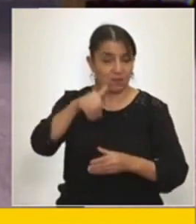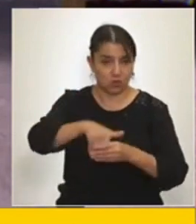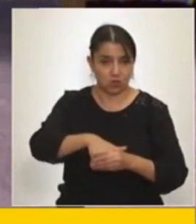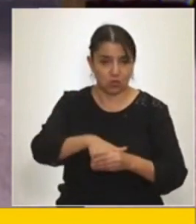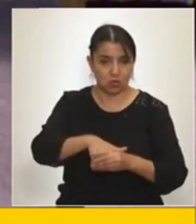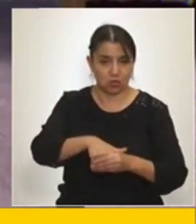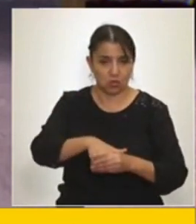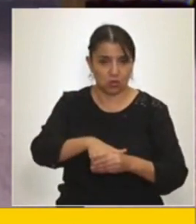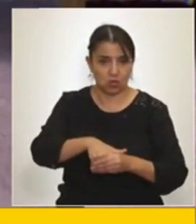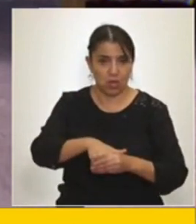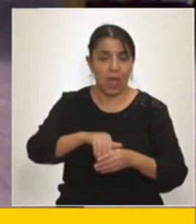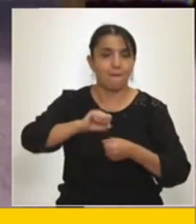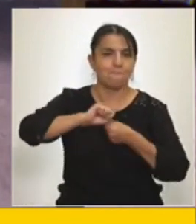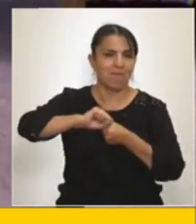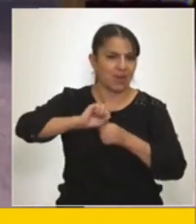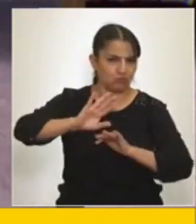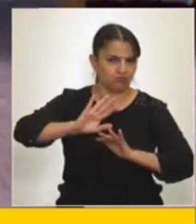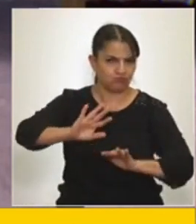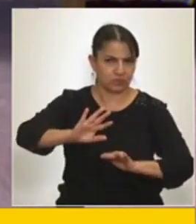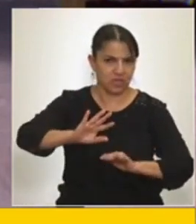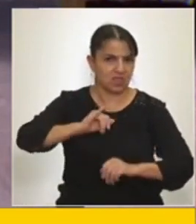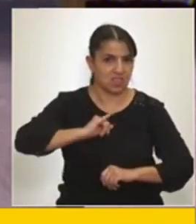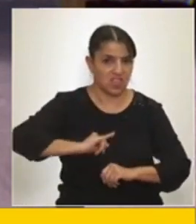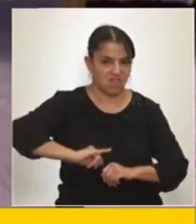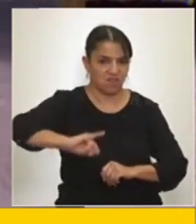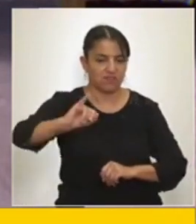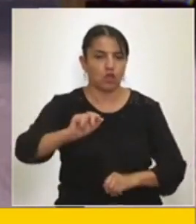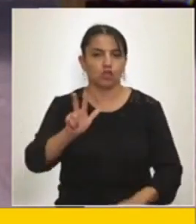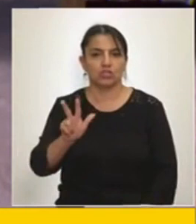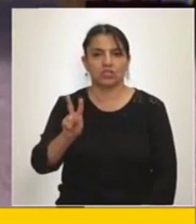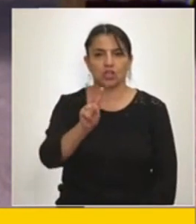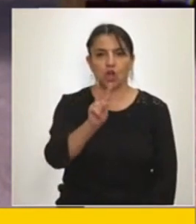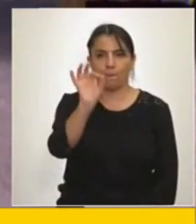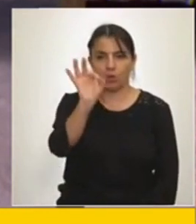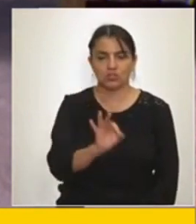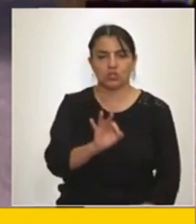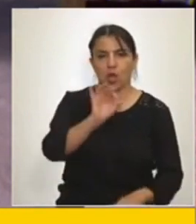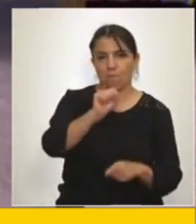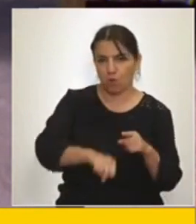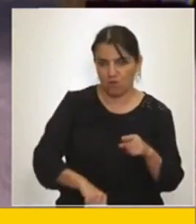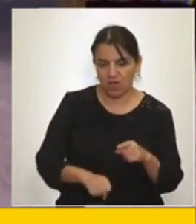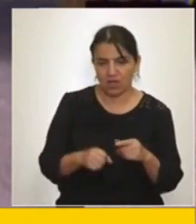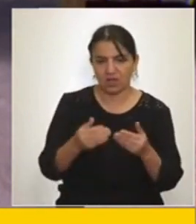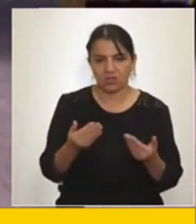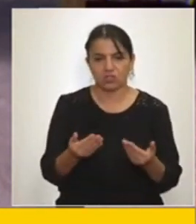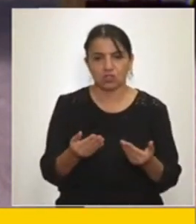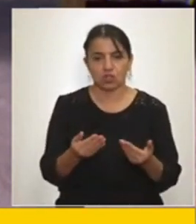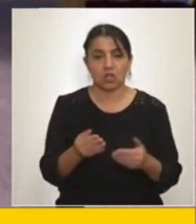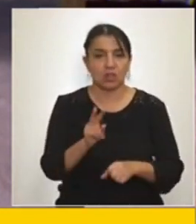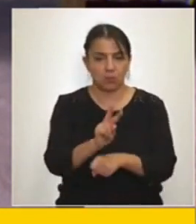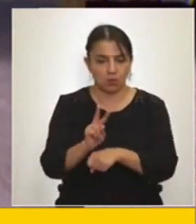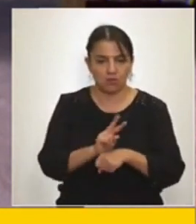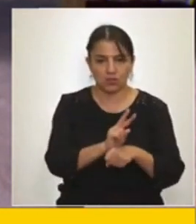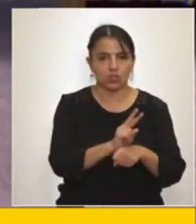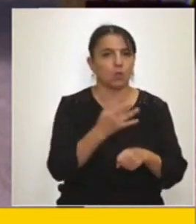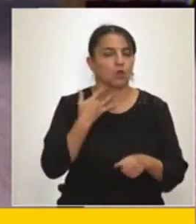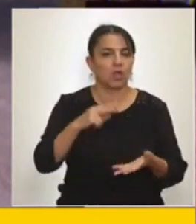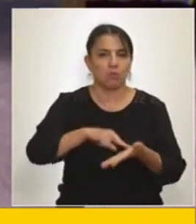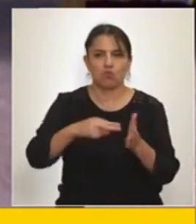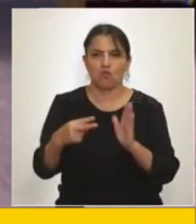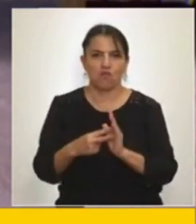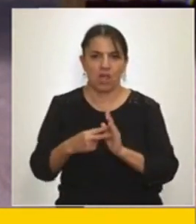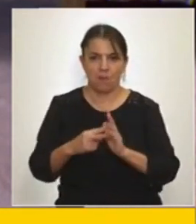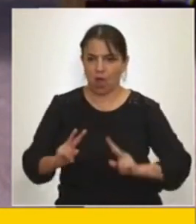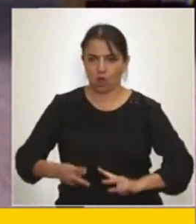este paro indefinido con un 82% de aprobación por parte de los docentes por los problemas de infraestructura